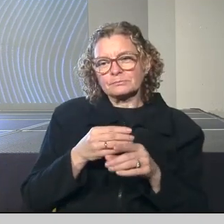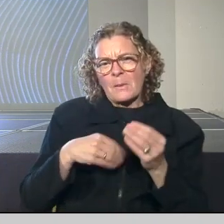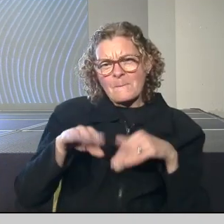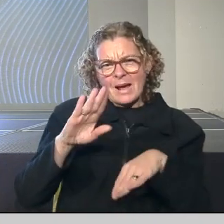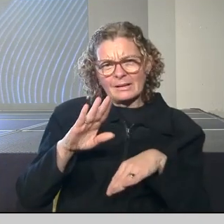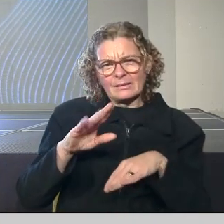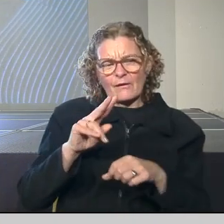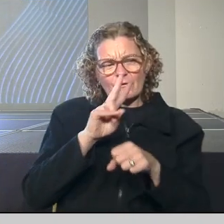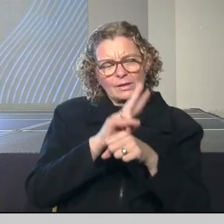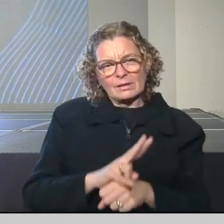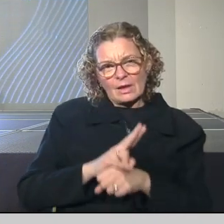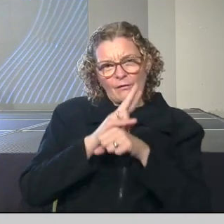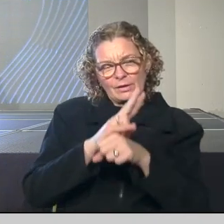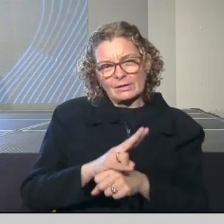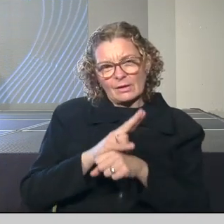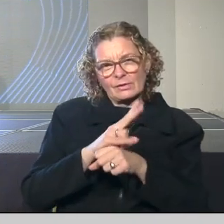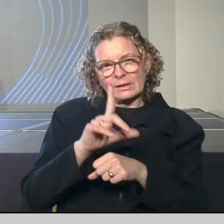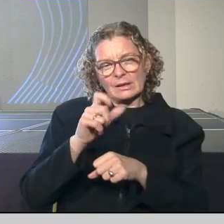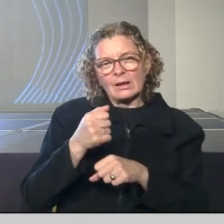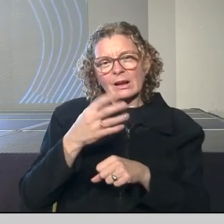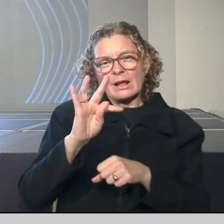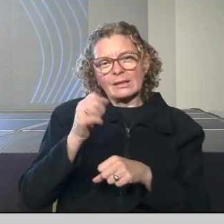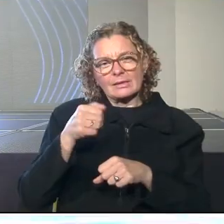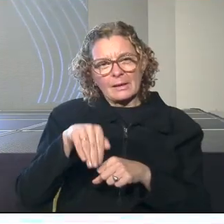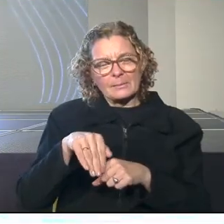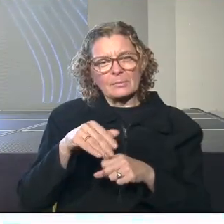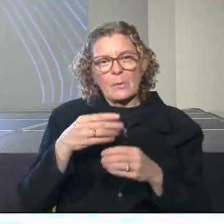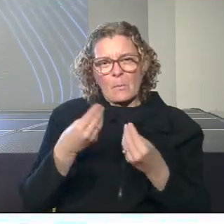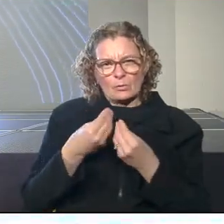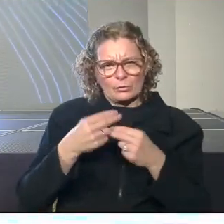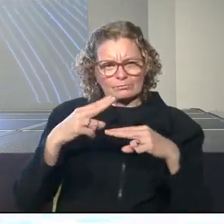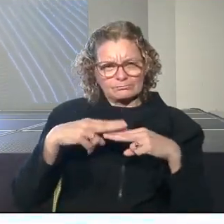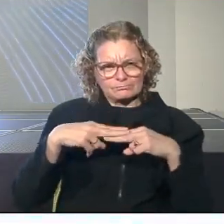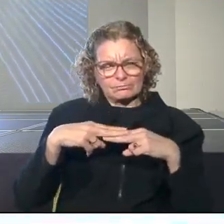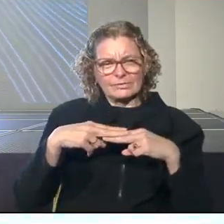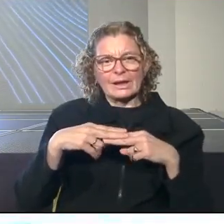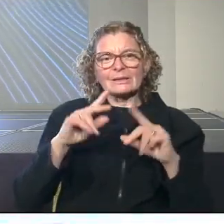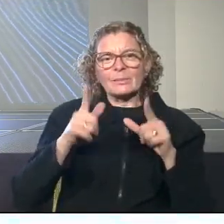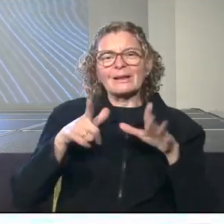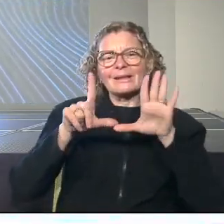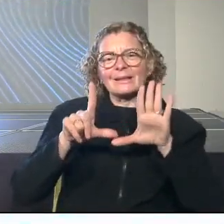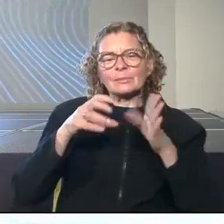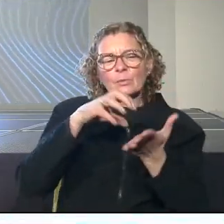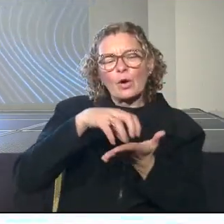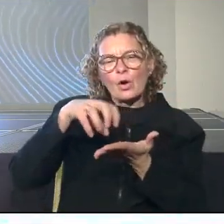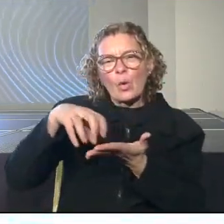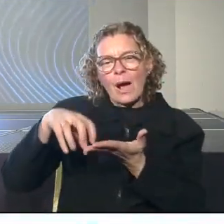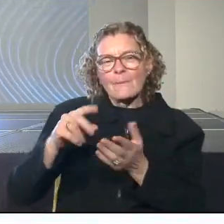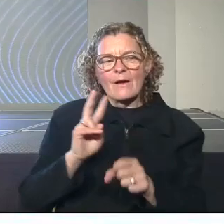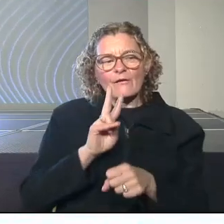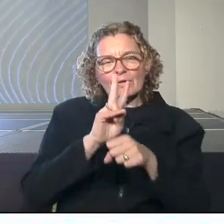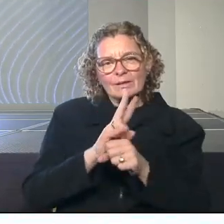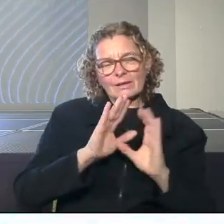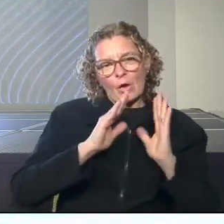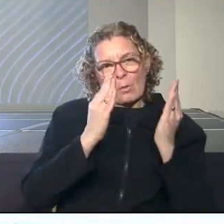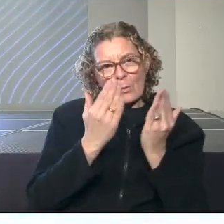más visitas dentro de la TAM. Esto significa que tenemos el mayor tráfico web. Y somos el séptimo sitio de e-commerce más visitado del